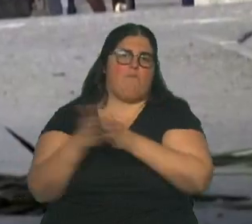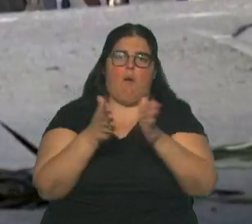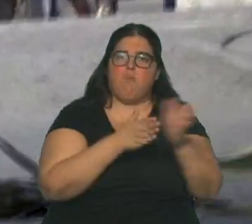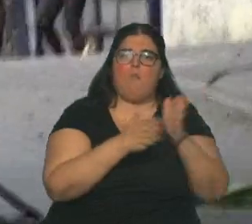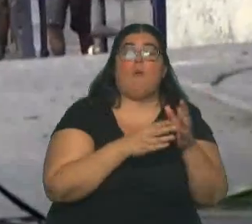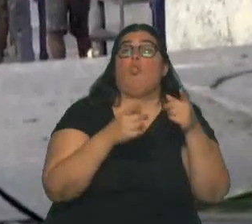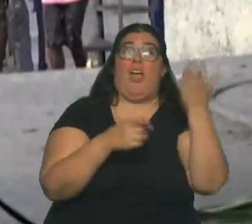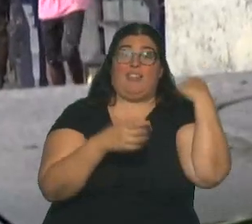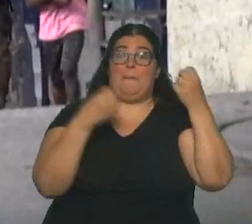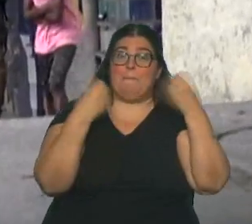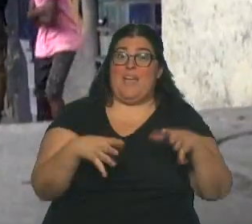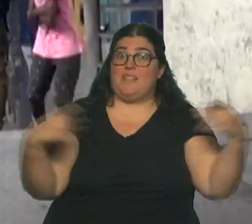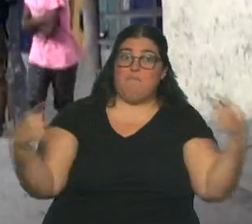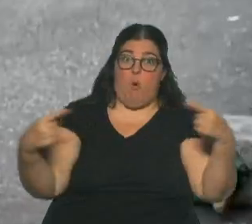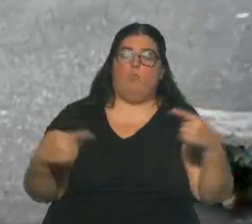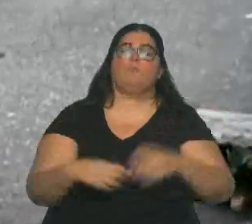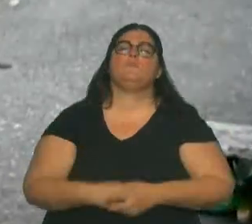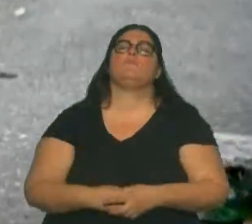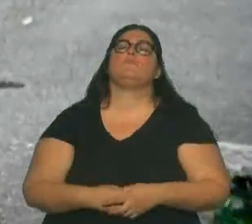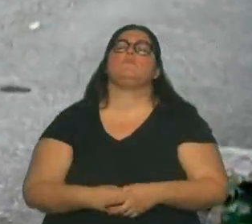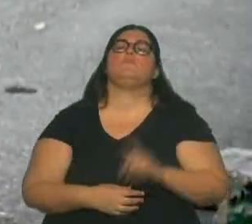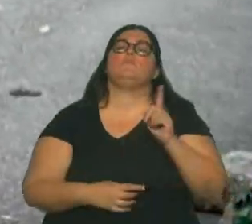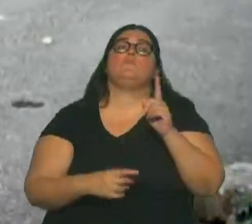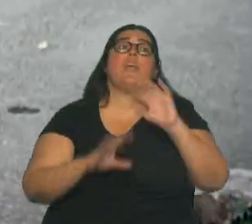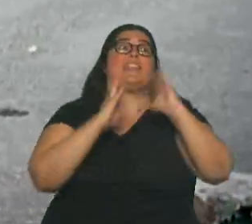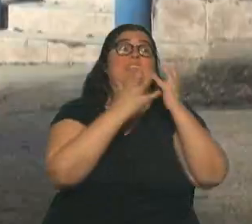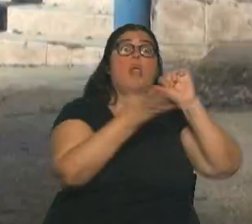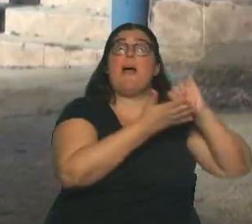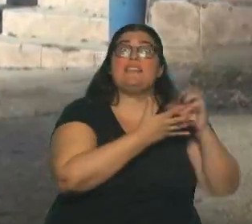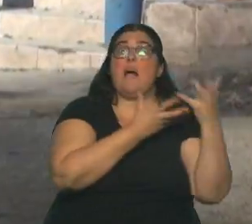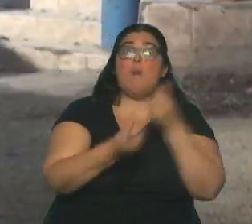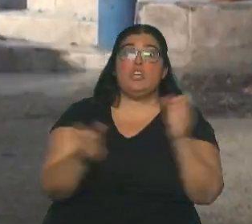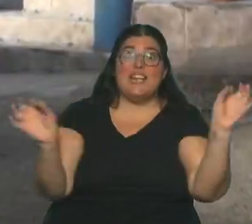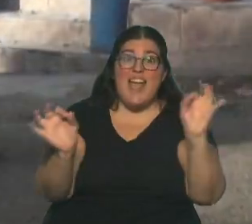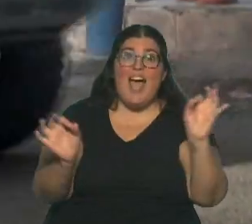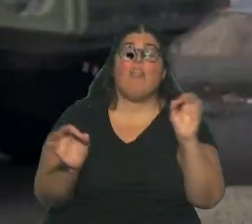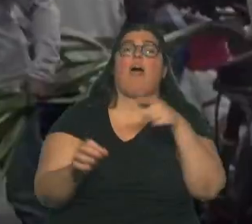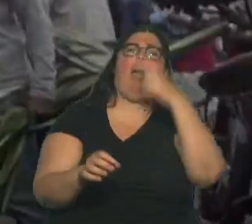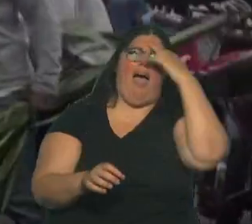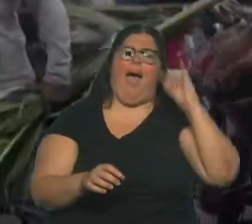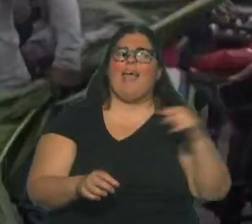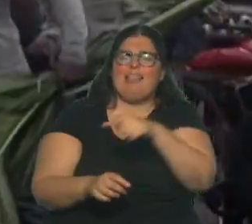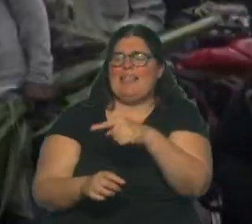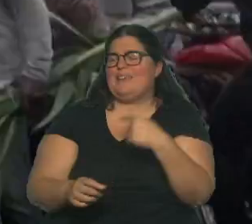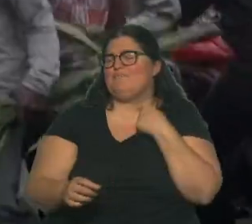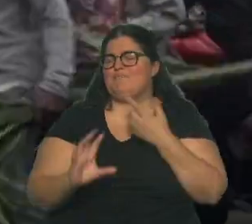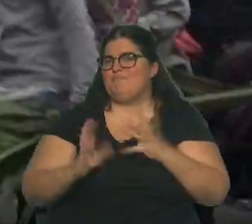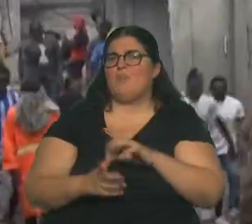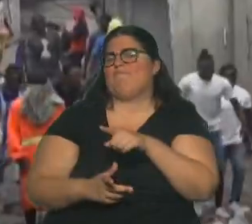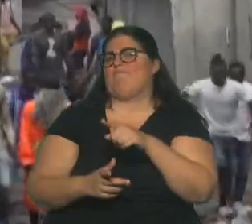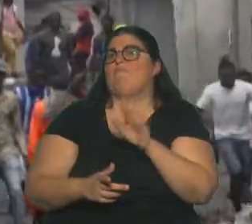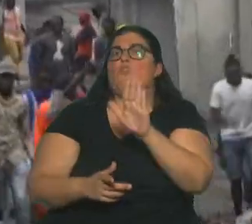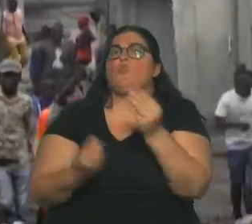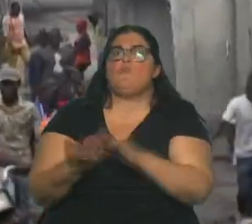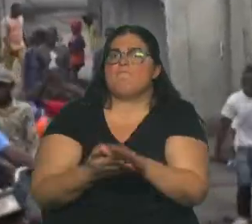armadas. Sin una intervención internacional, el futuro de la castigada Haití es incierto, ya que sus fuerzas